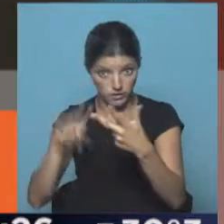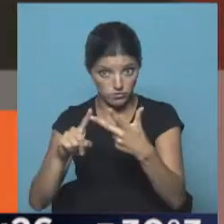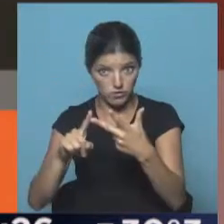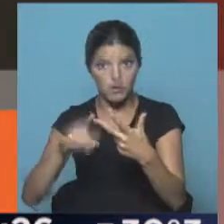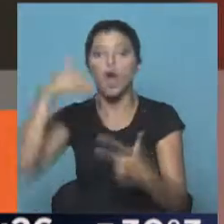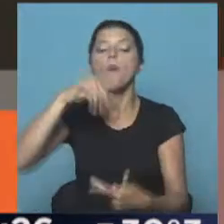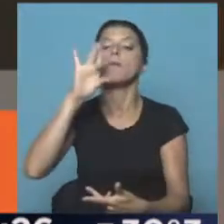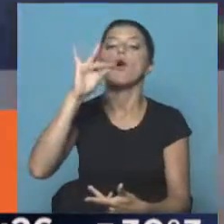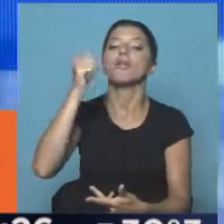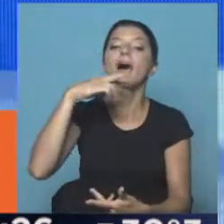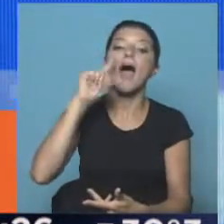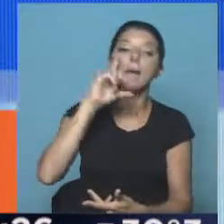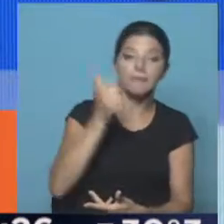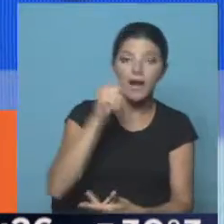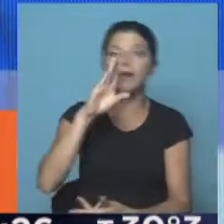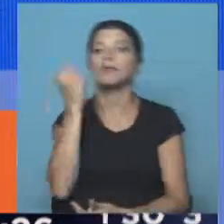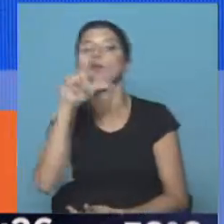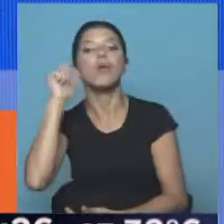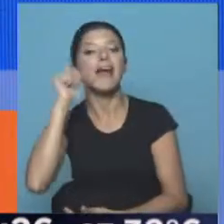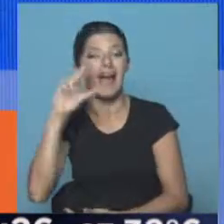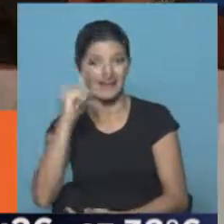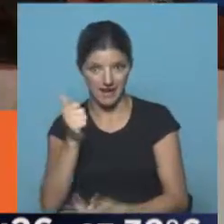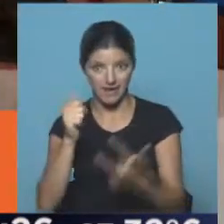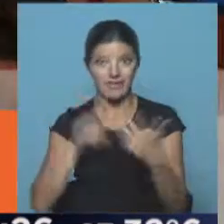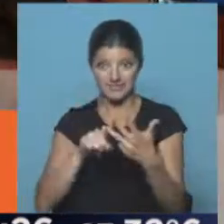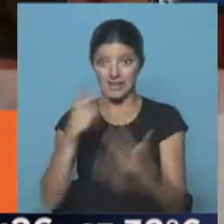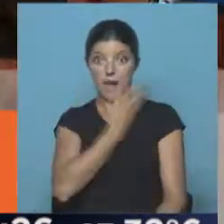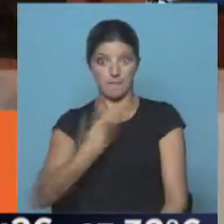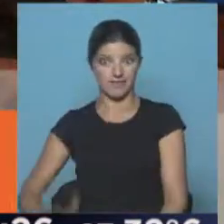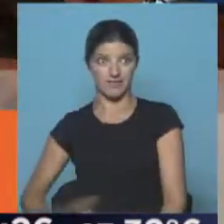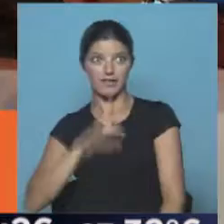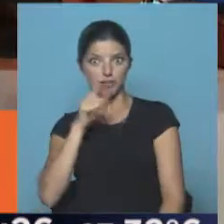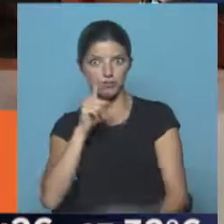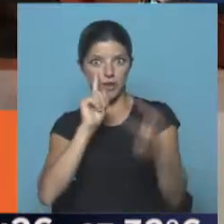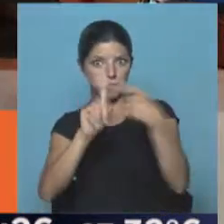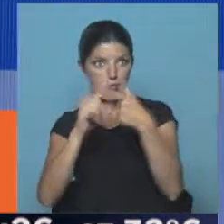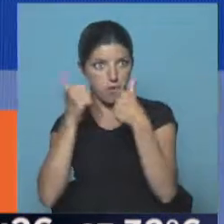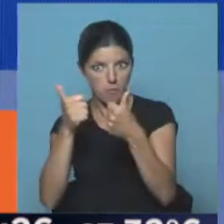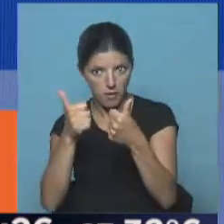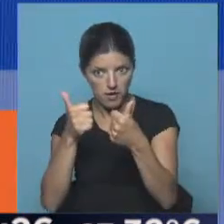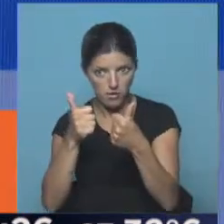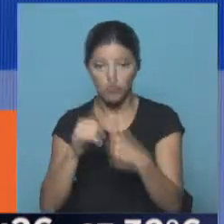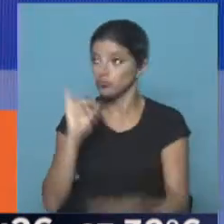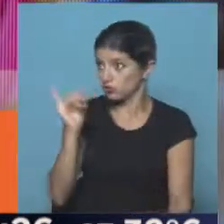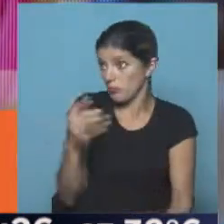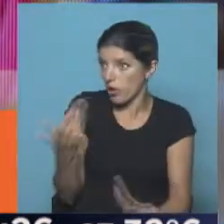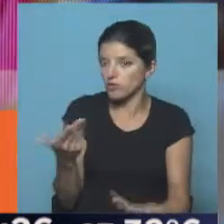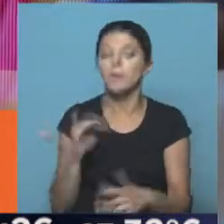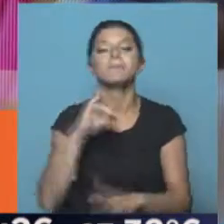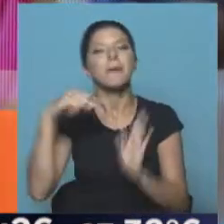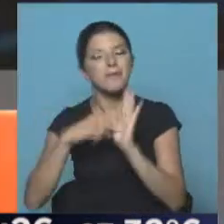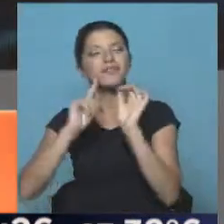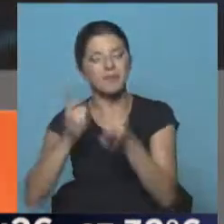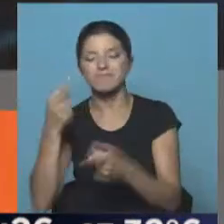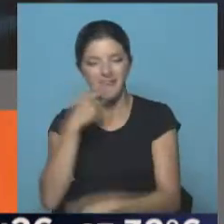Moldavia y en Bulgaria. En el caso de Putin... Putin tiene muy buena relación con Fillon. Por eso, claro. Pero también para Francia esto es atípico. Por primera